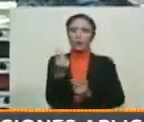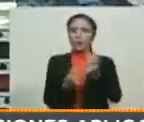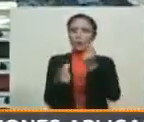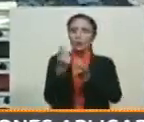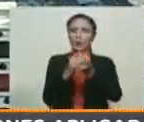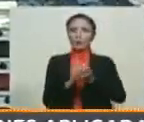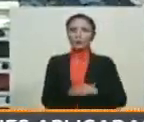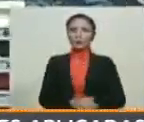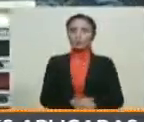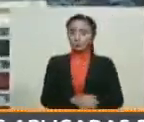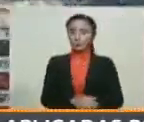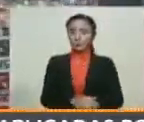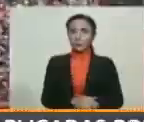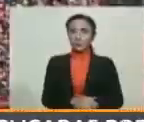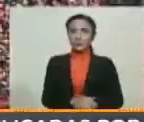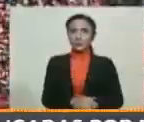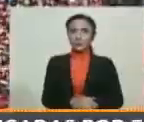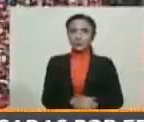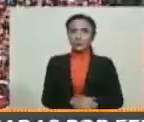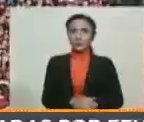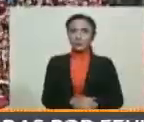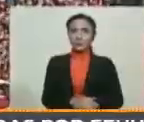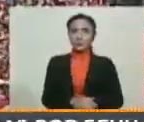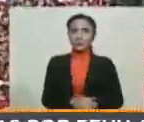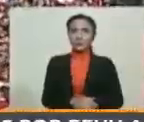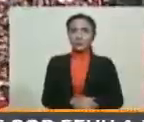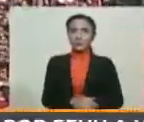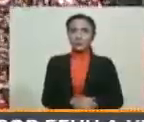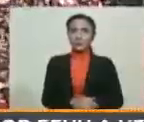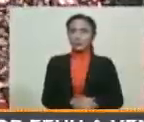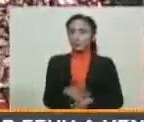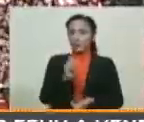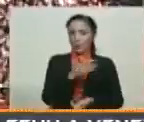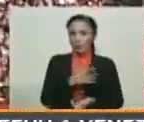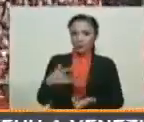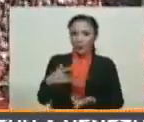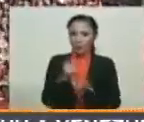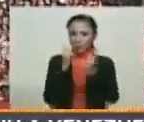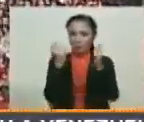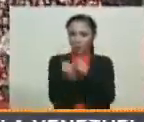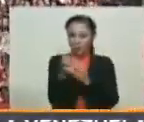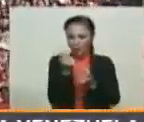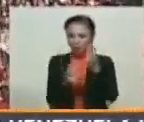no estás de acuerdo no quiere un cambio económico